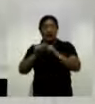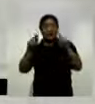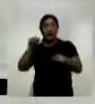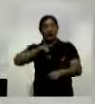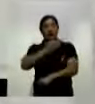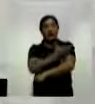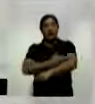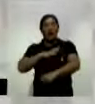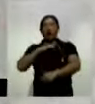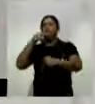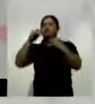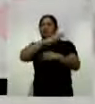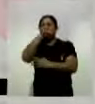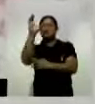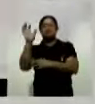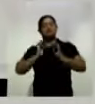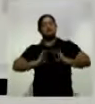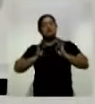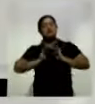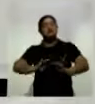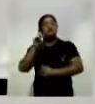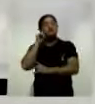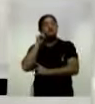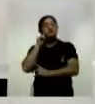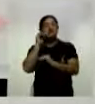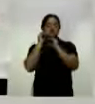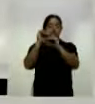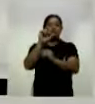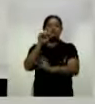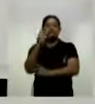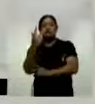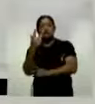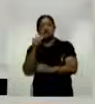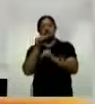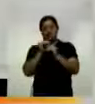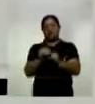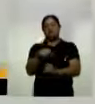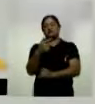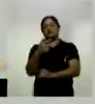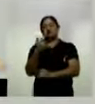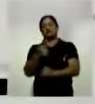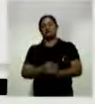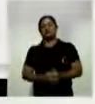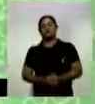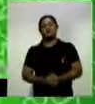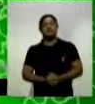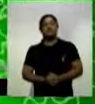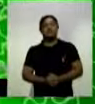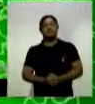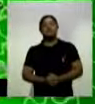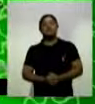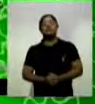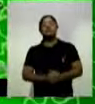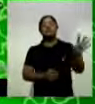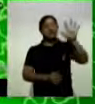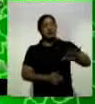se espera cielo despejado, temperatura máxima de 28 grados y una mínima de 12 para las primeras horas de mañana martes. En